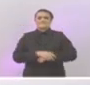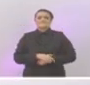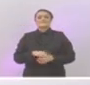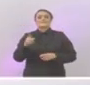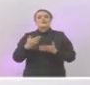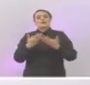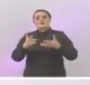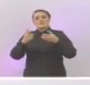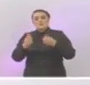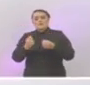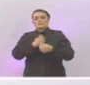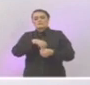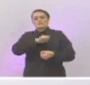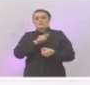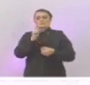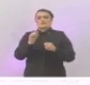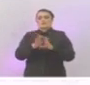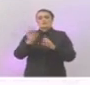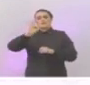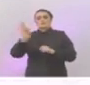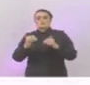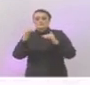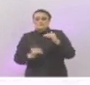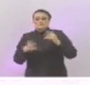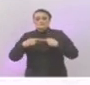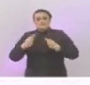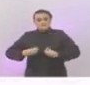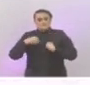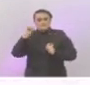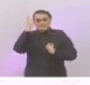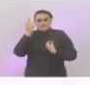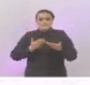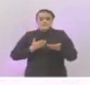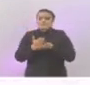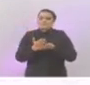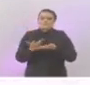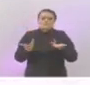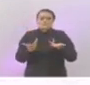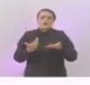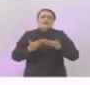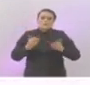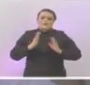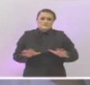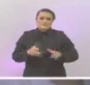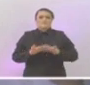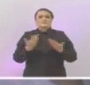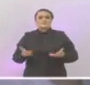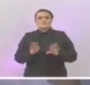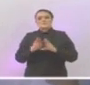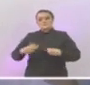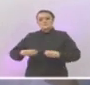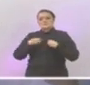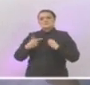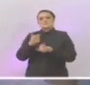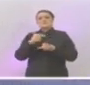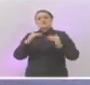En seguridad social, donde se reduce el porcentaje de potosinos sin acceso a la misma. En lo que respecta a la calidad y